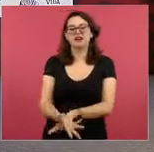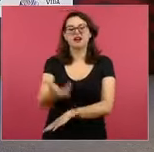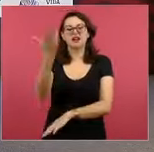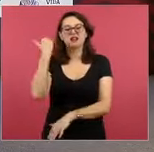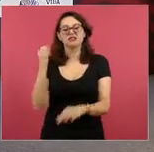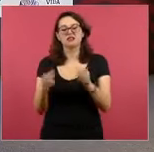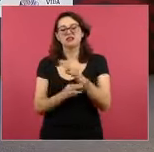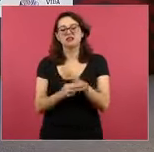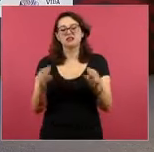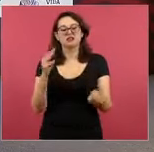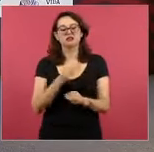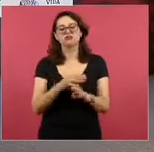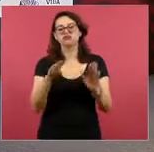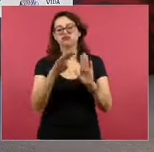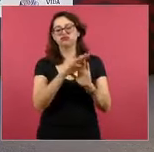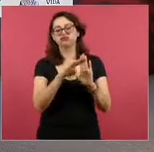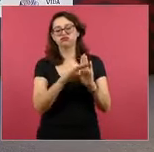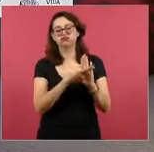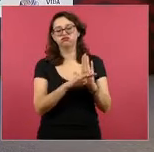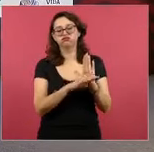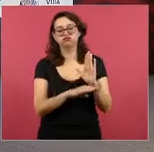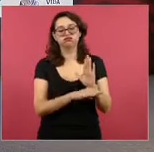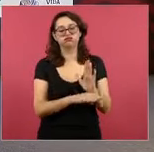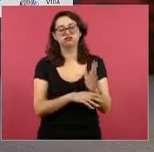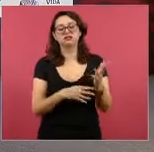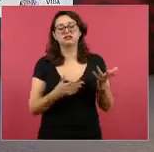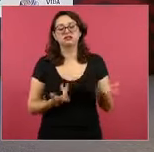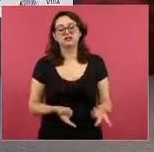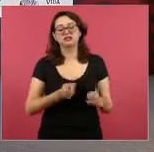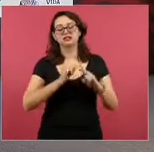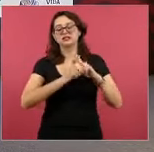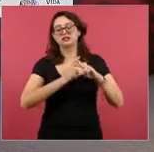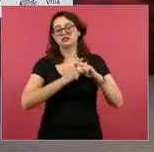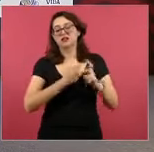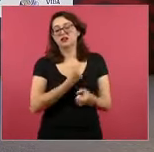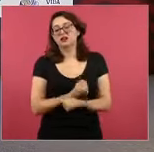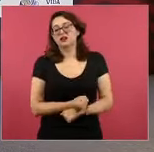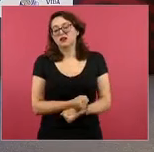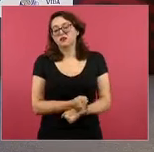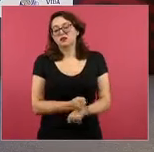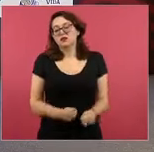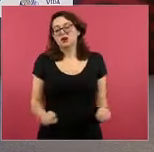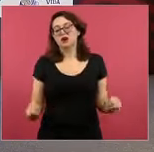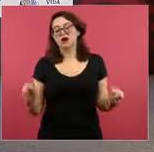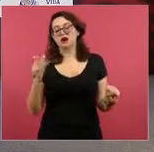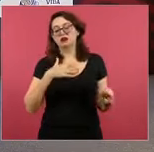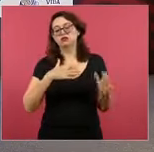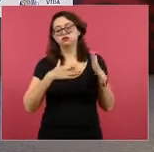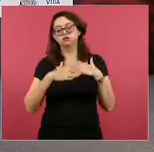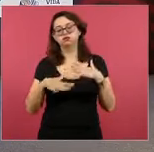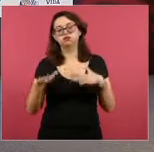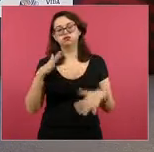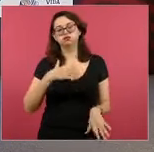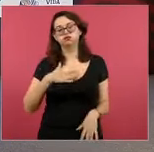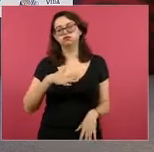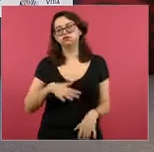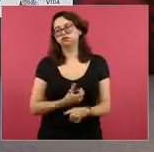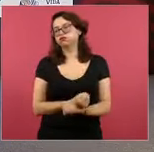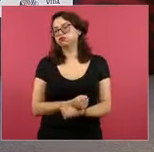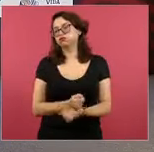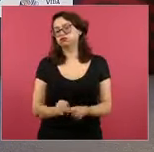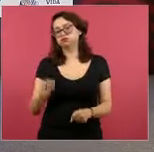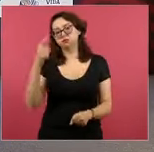aislados, eran disciplinares y que a veces podemos referirnos a las matemáticas como aburridas o como una cuestión metódica. Ahora el niño